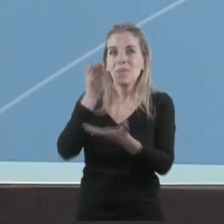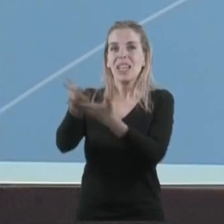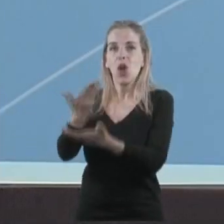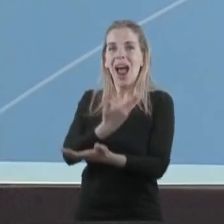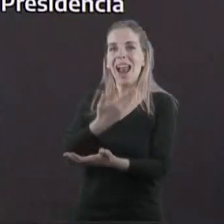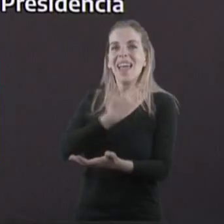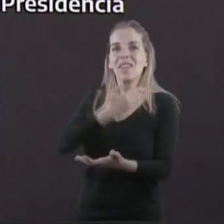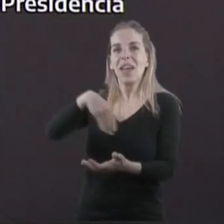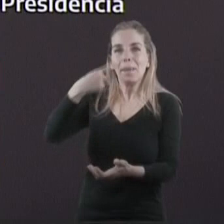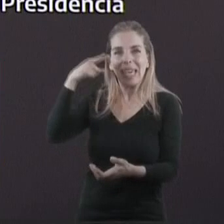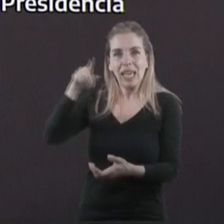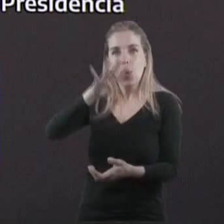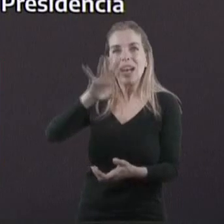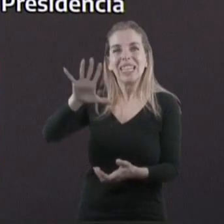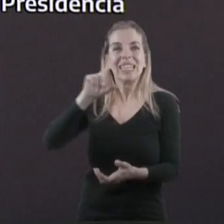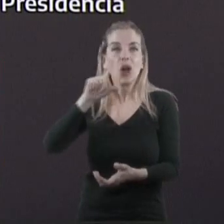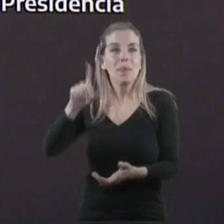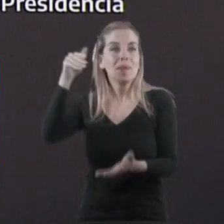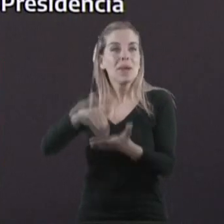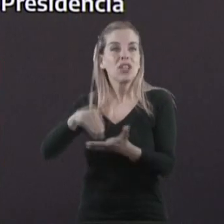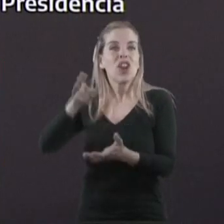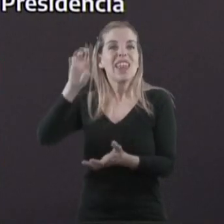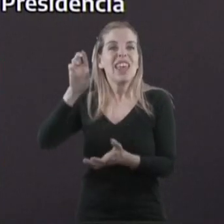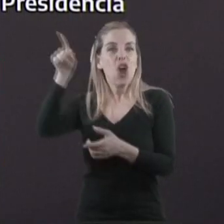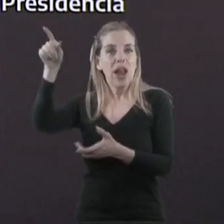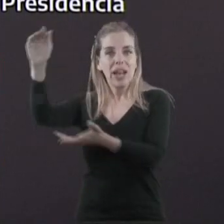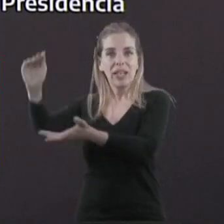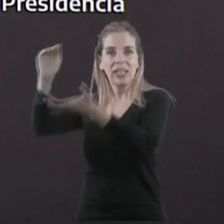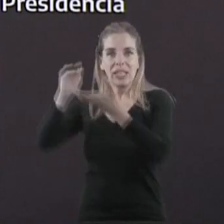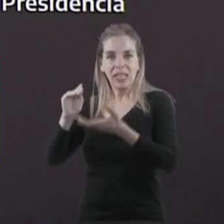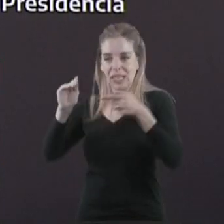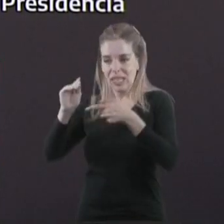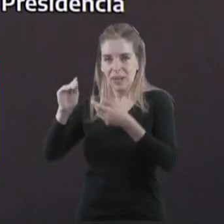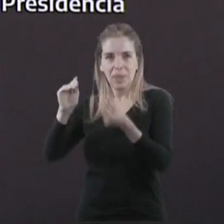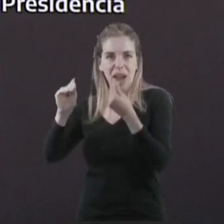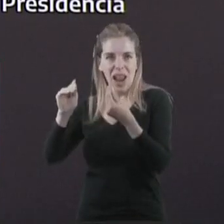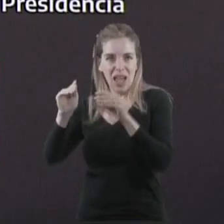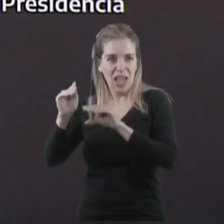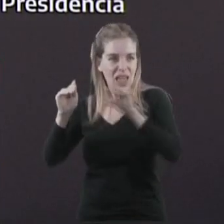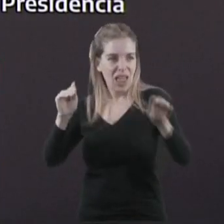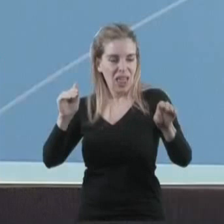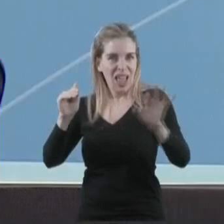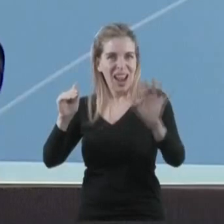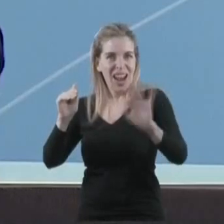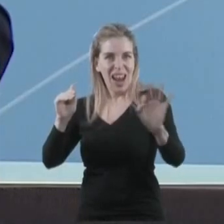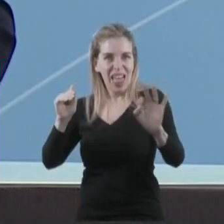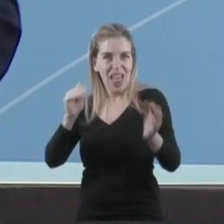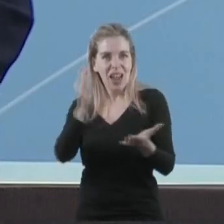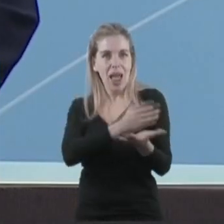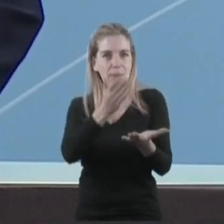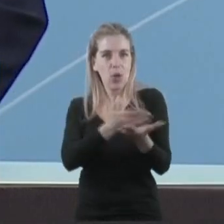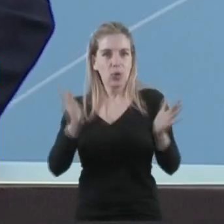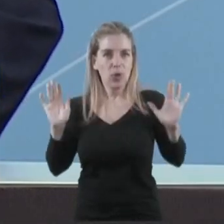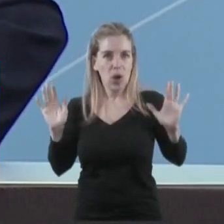se tomaron para efectivamente mejorar la capacidad productiva de la Argentina. Nosotros nos enfrentábamos con